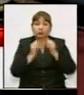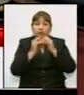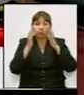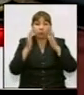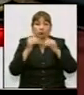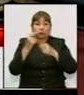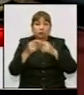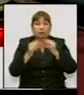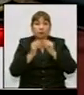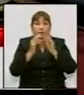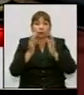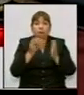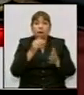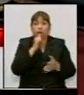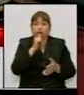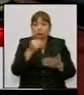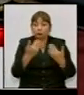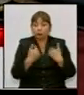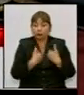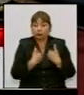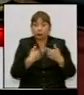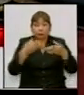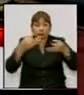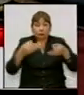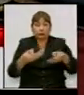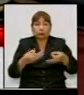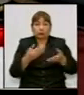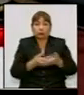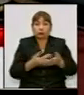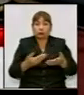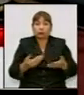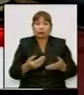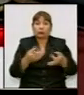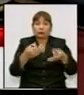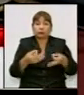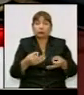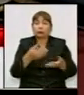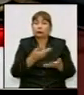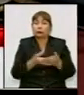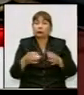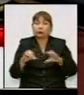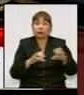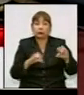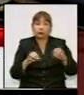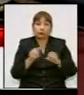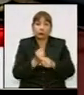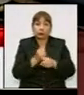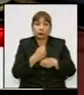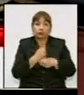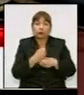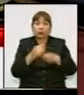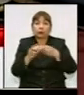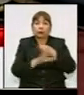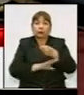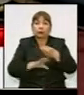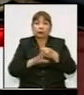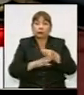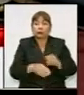asimismo, tiene un grupo de respuesta a incidentes que ya es una realidad y que se encuentra operando en la base de Las